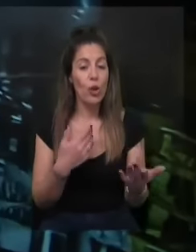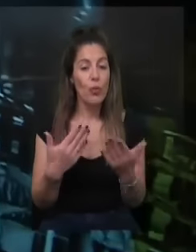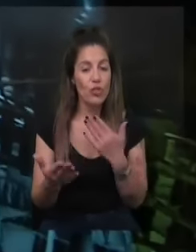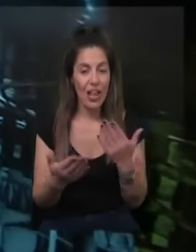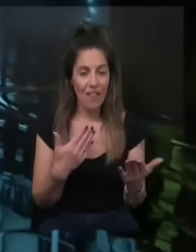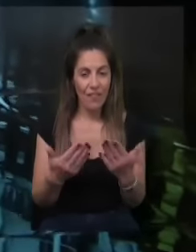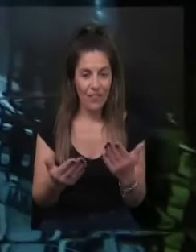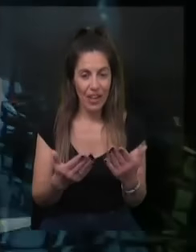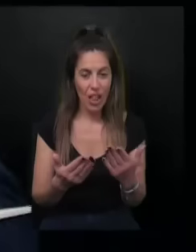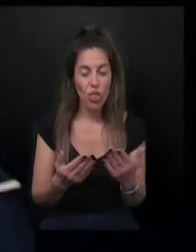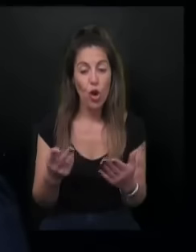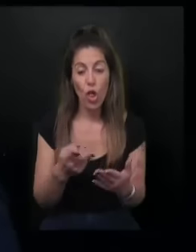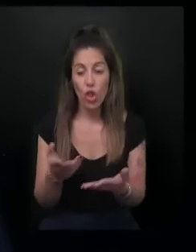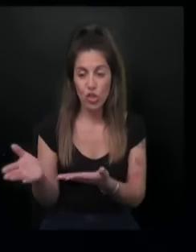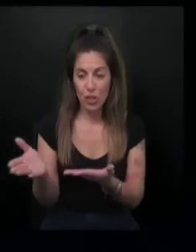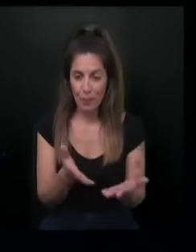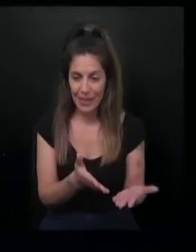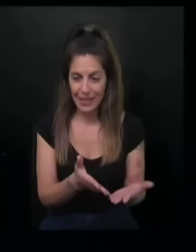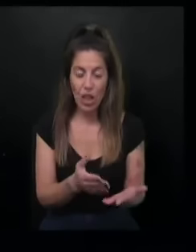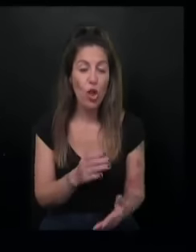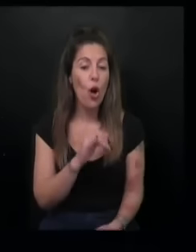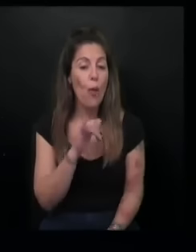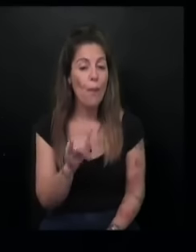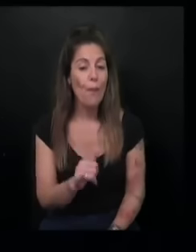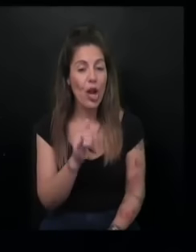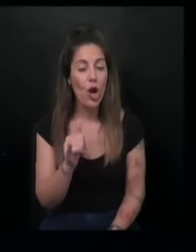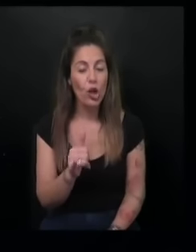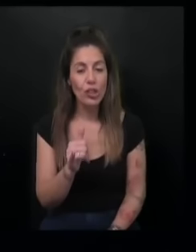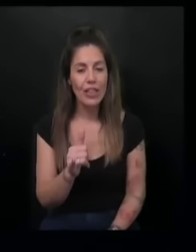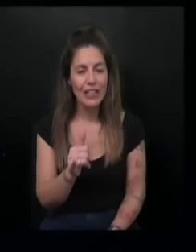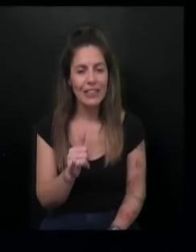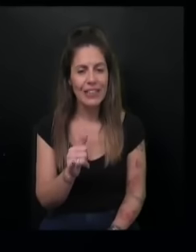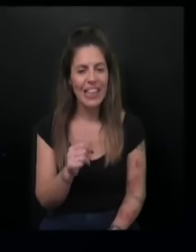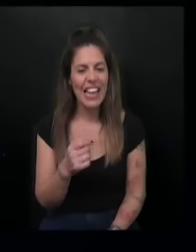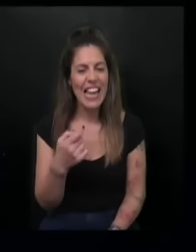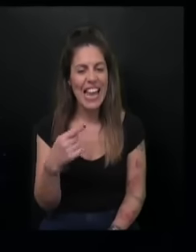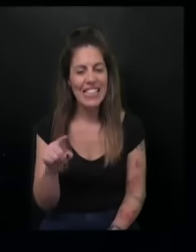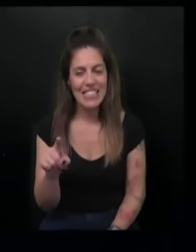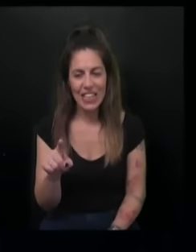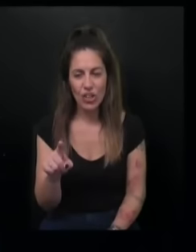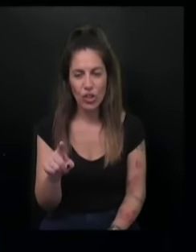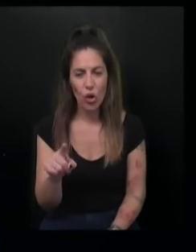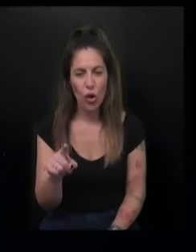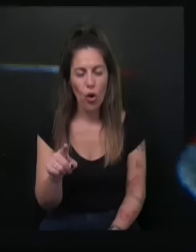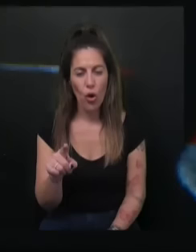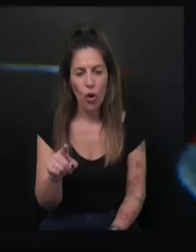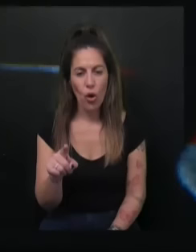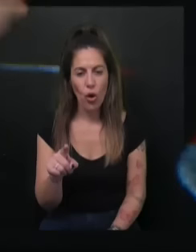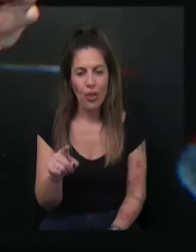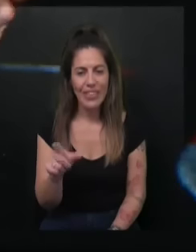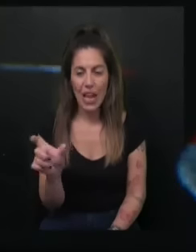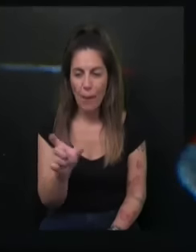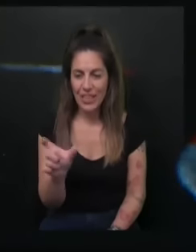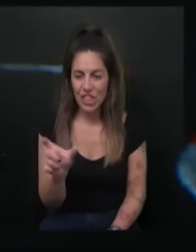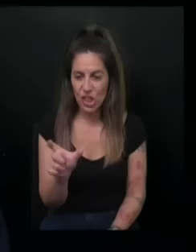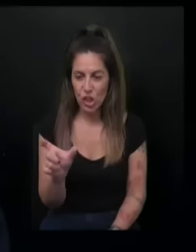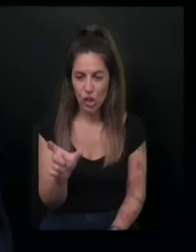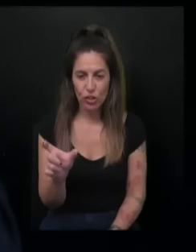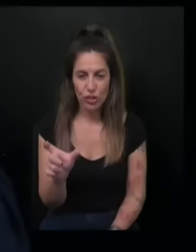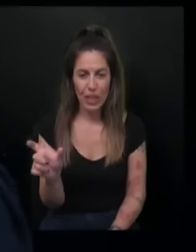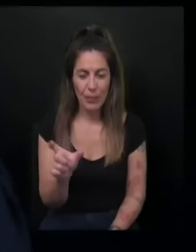and con Daniel rad y Raquel me dijiste que el asento era peira peira V No peira